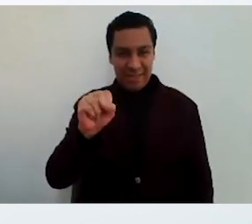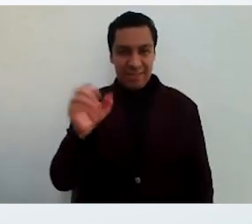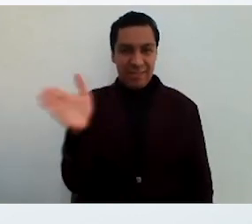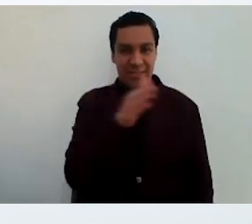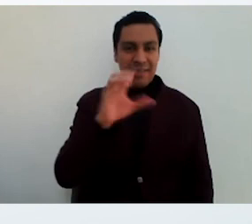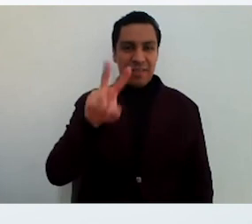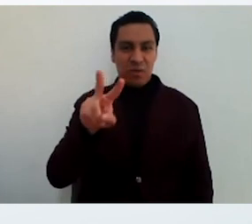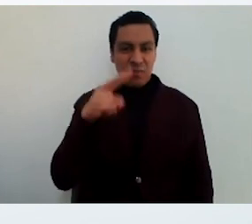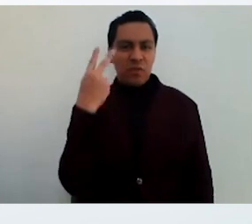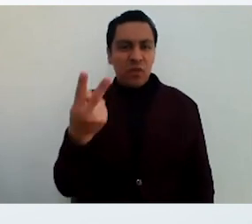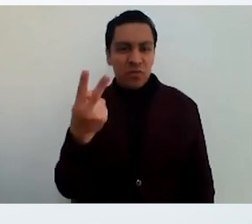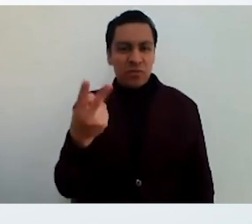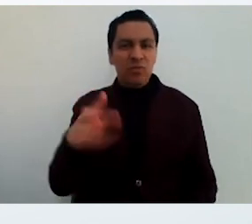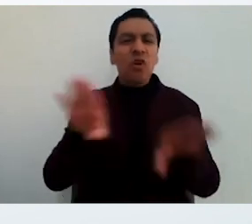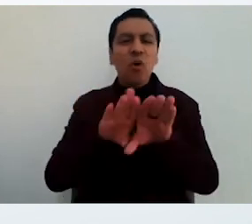de Juárez?